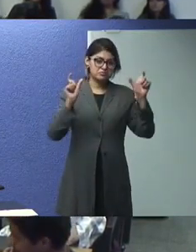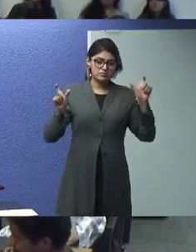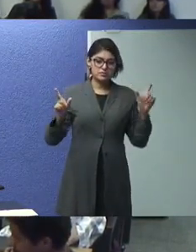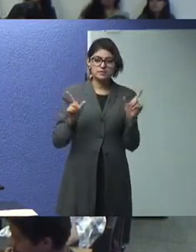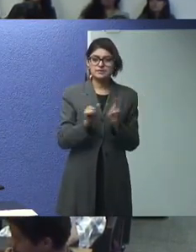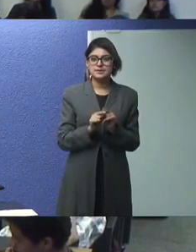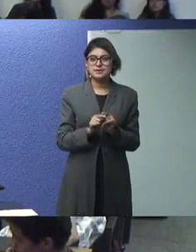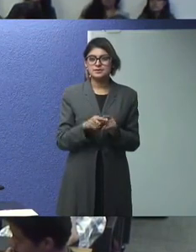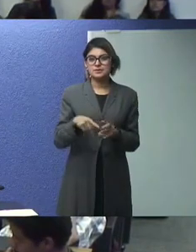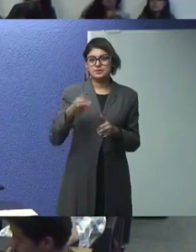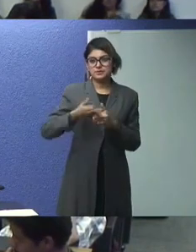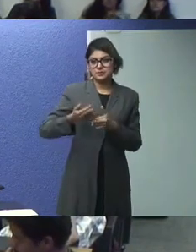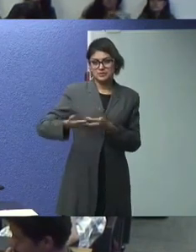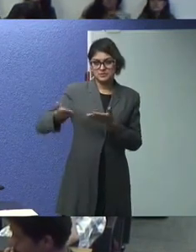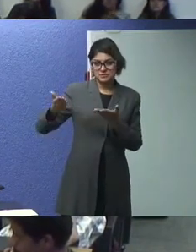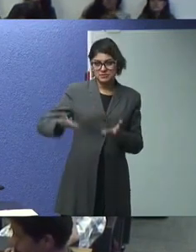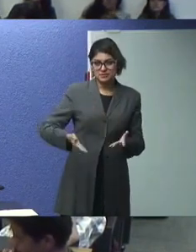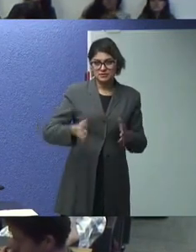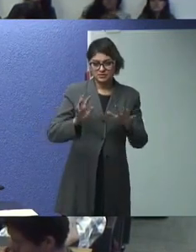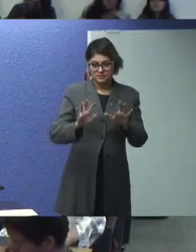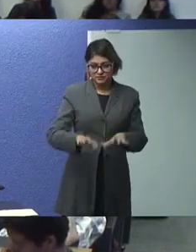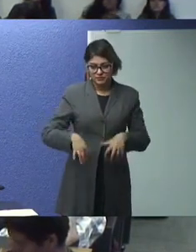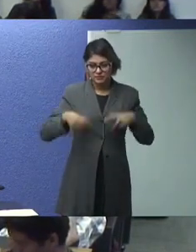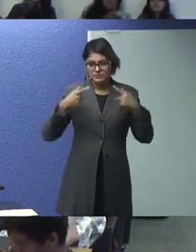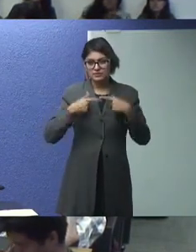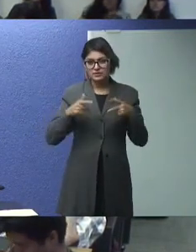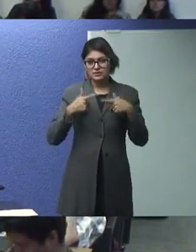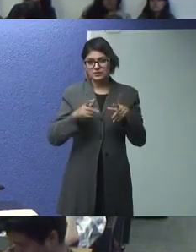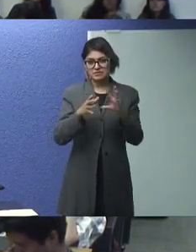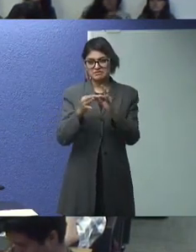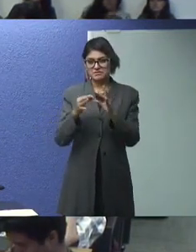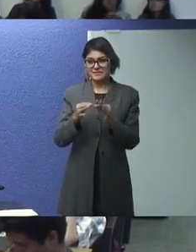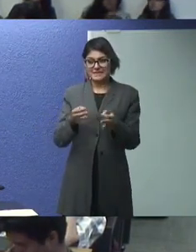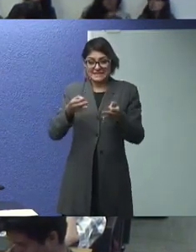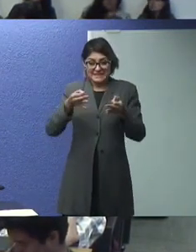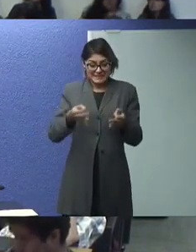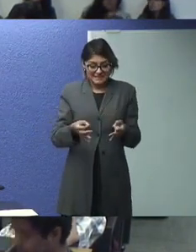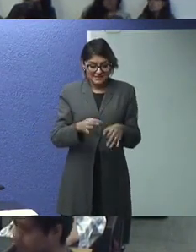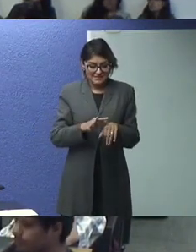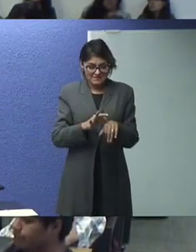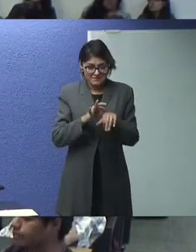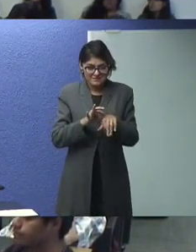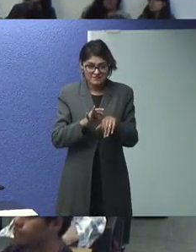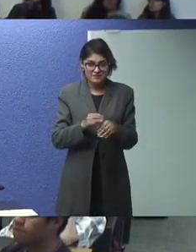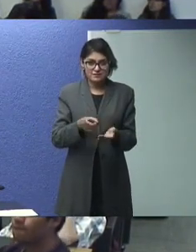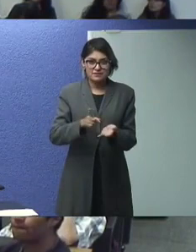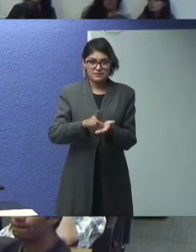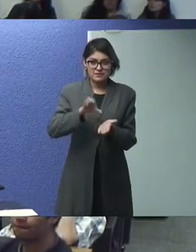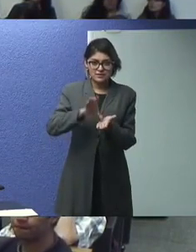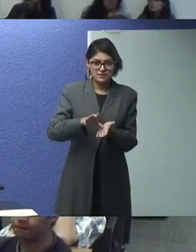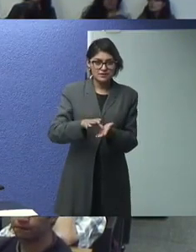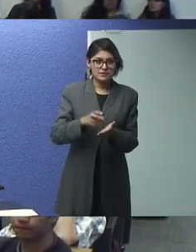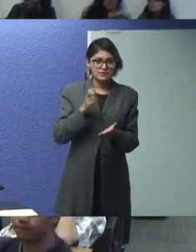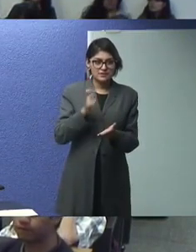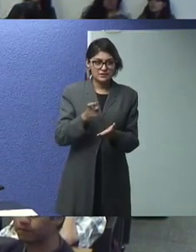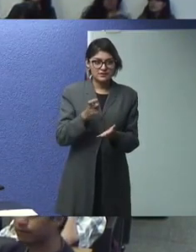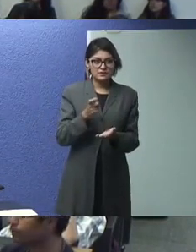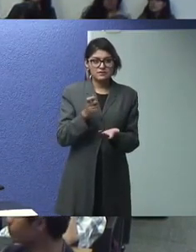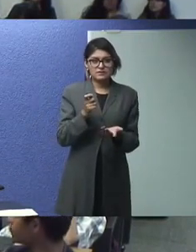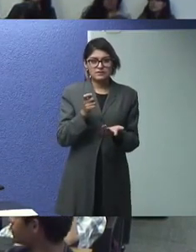espacio para dar voz como a quienes realmente están como en esta condición, y que bueno, no se quede como